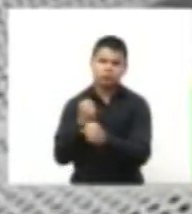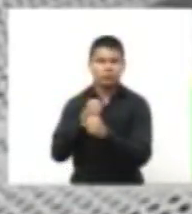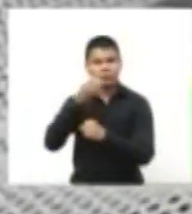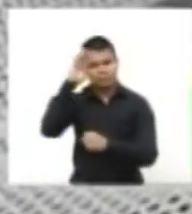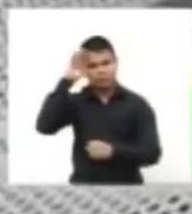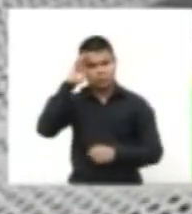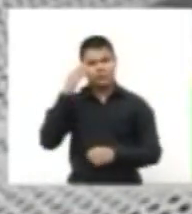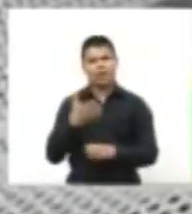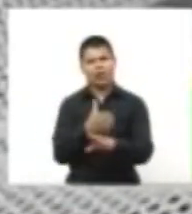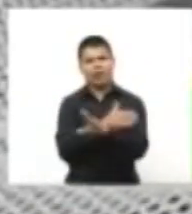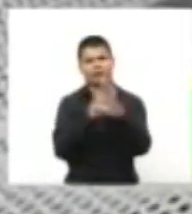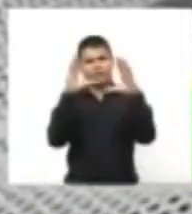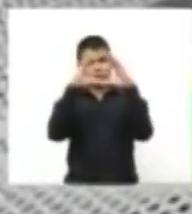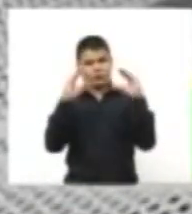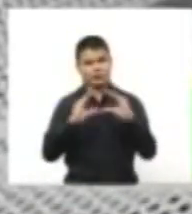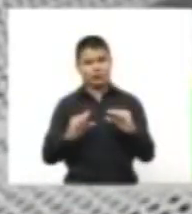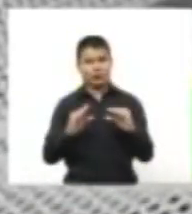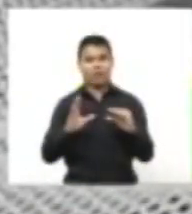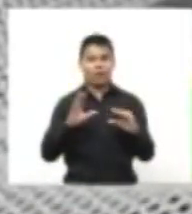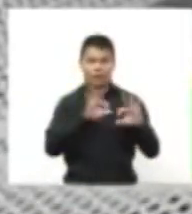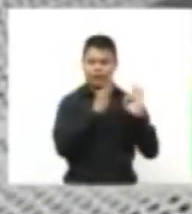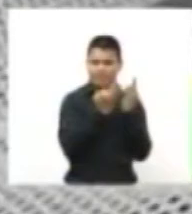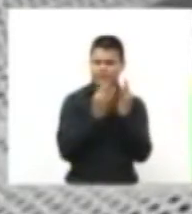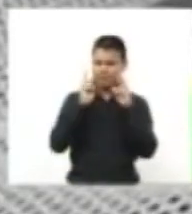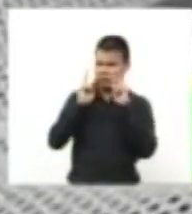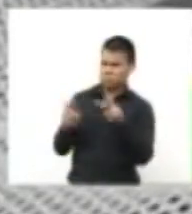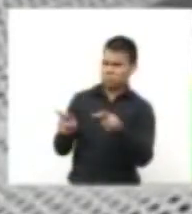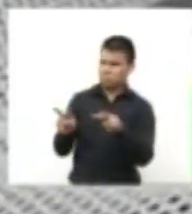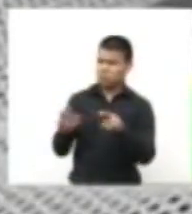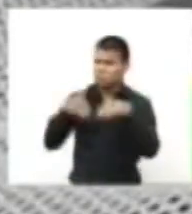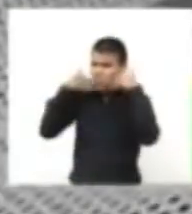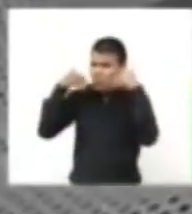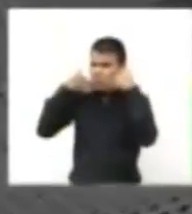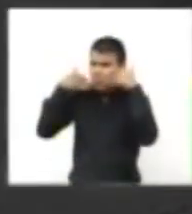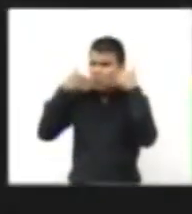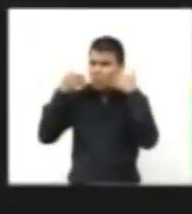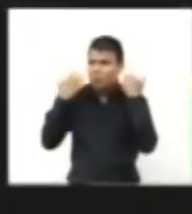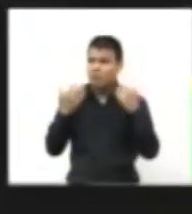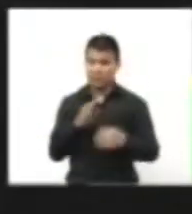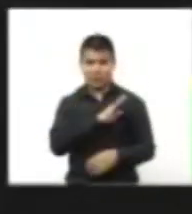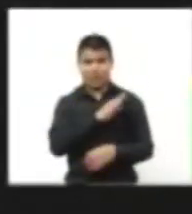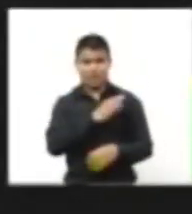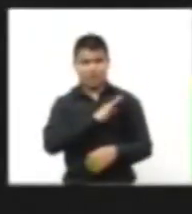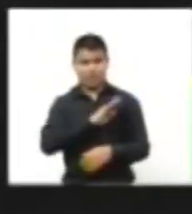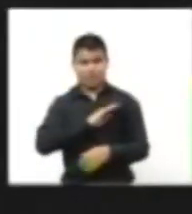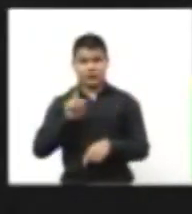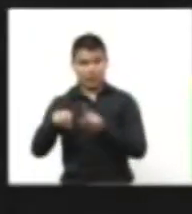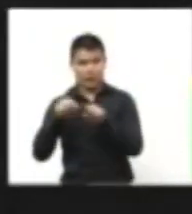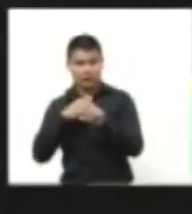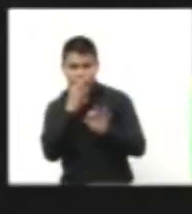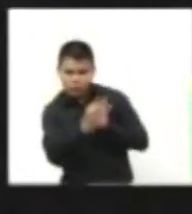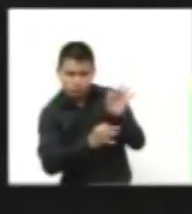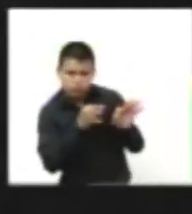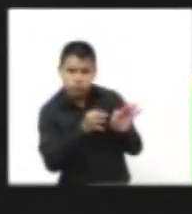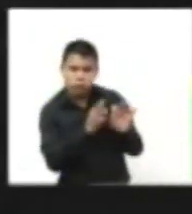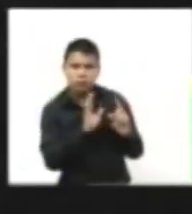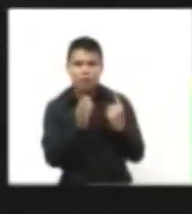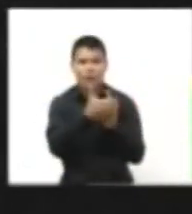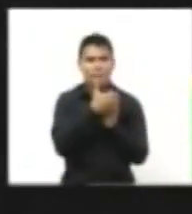Navidad estaba sonriente y ni su familia ni la alcaldesa a la que cuidaba conocían de algún síntoma depresivo.